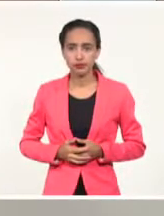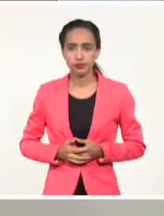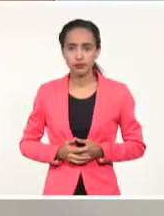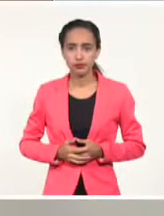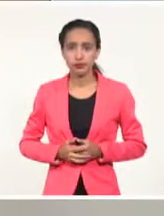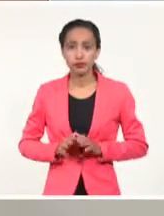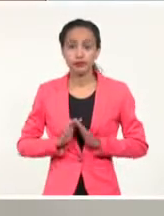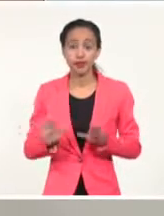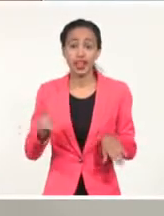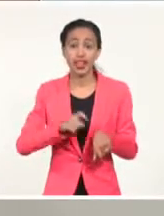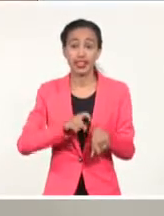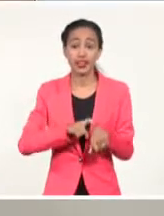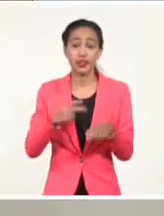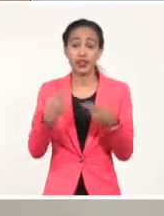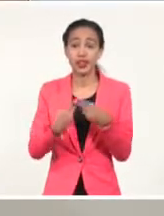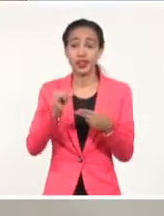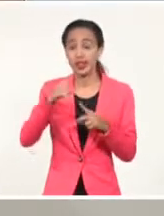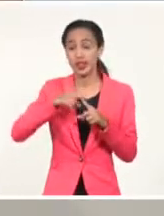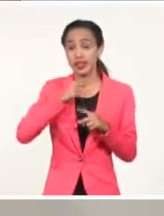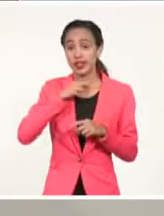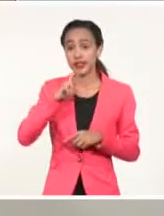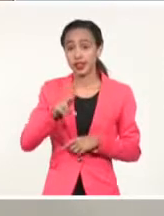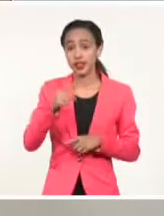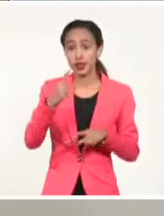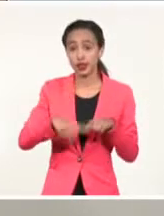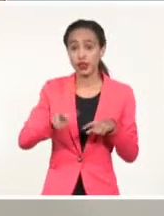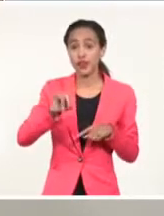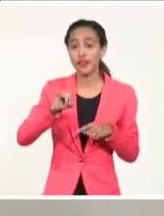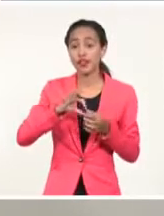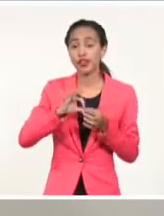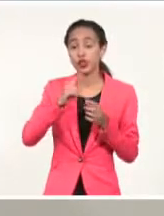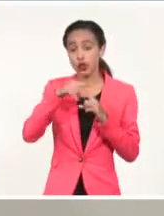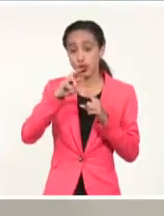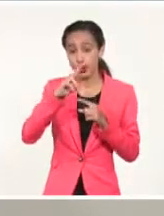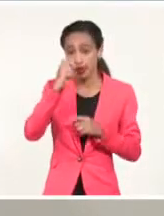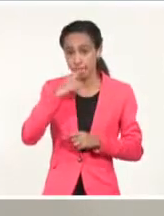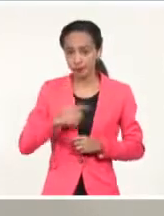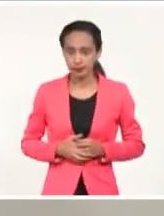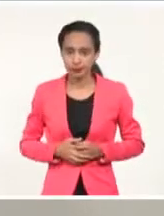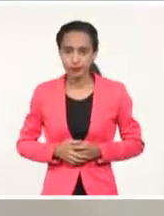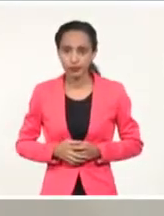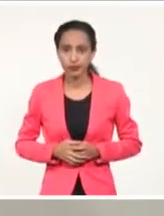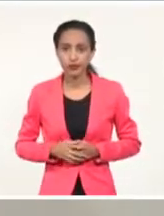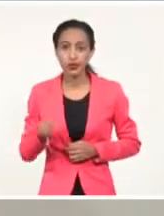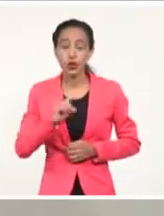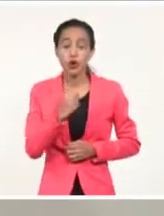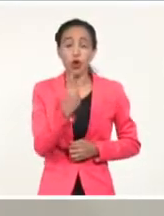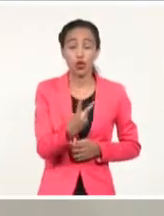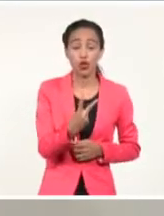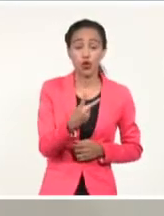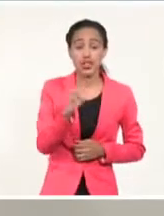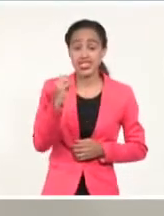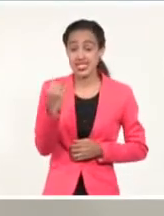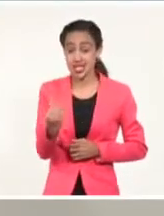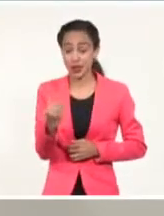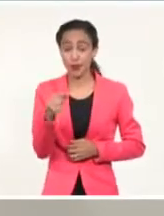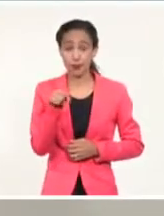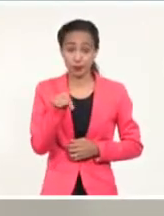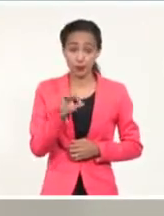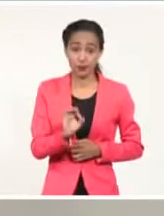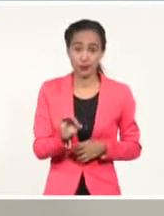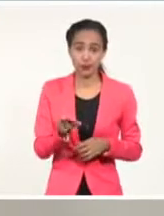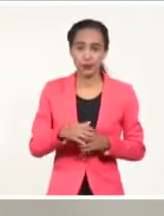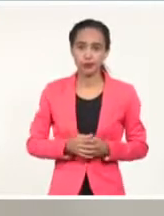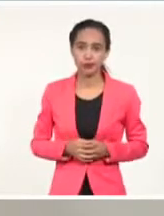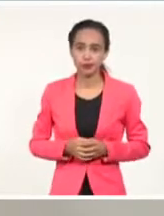Bueno, ya a esta hora ya están jugando el Inter y el Victoria Plzeň. Victoria parcial del Inter, 2-0 cuando está el partido en el